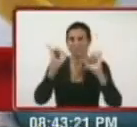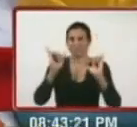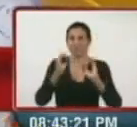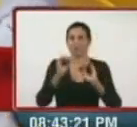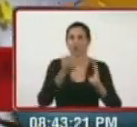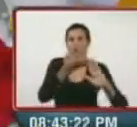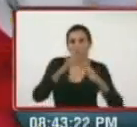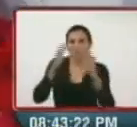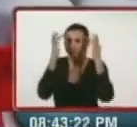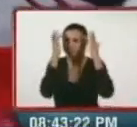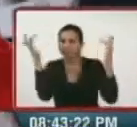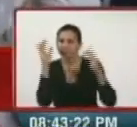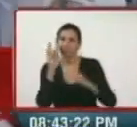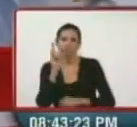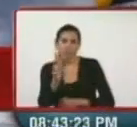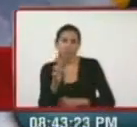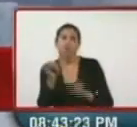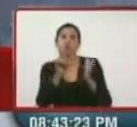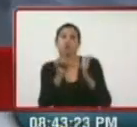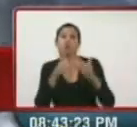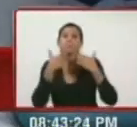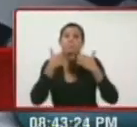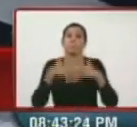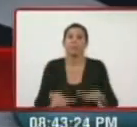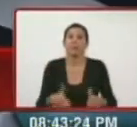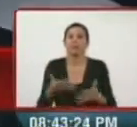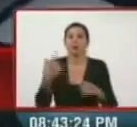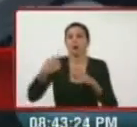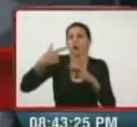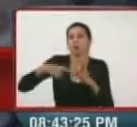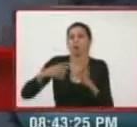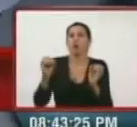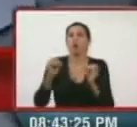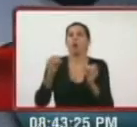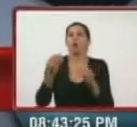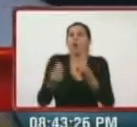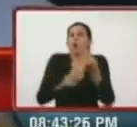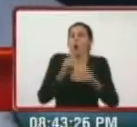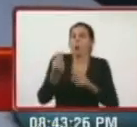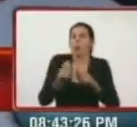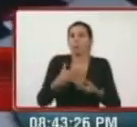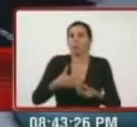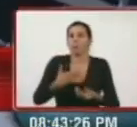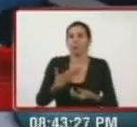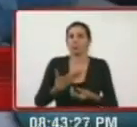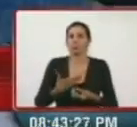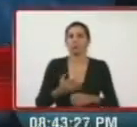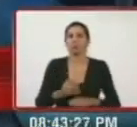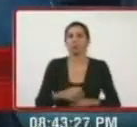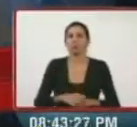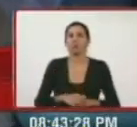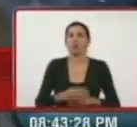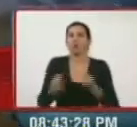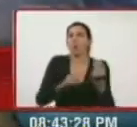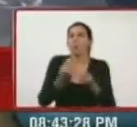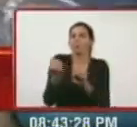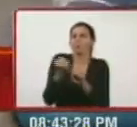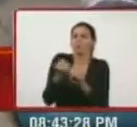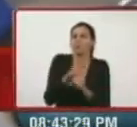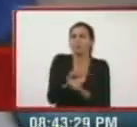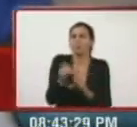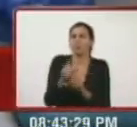ver cuáles eran los daños que se utilizaban y cuáles eran los mecanismos de estas protestas que se realizaban en este